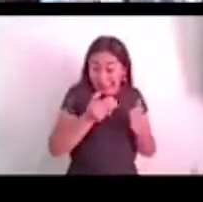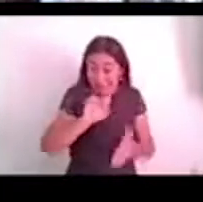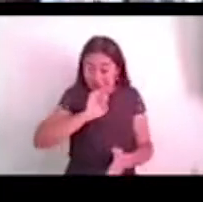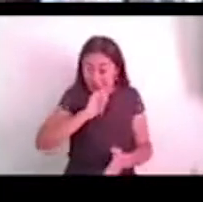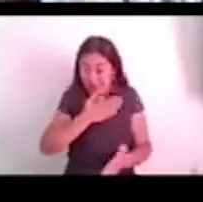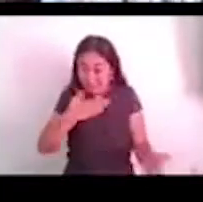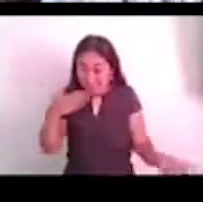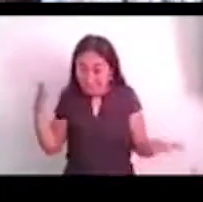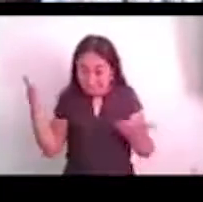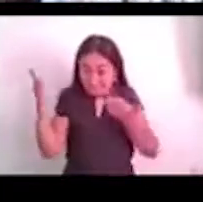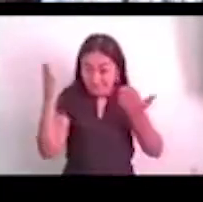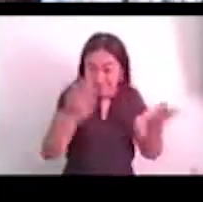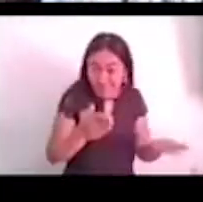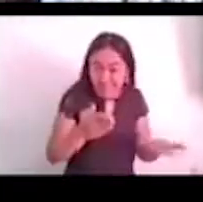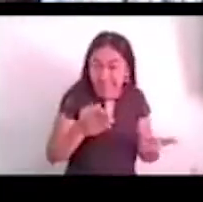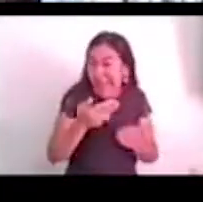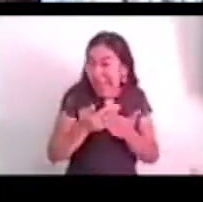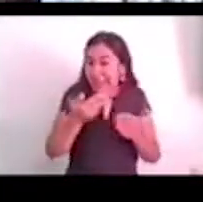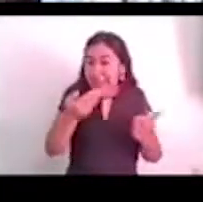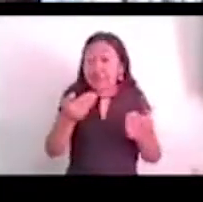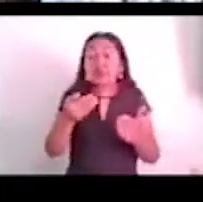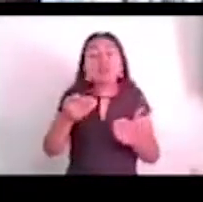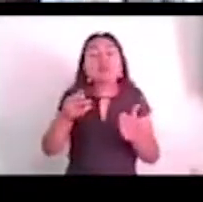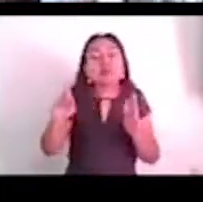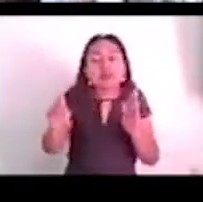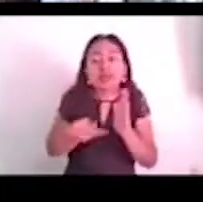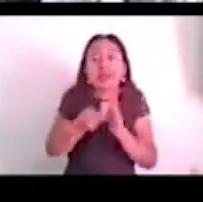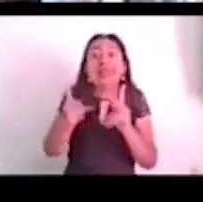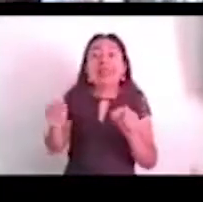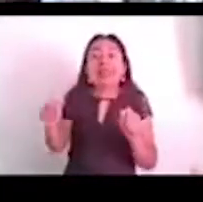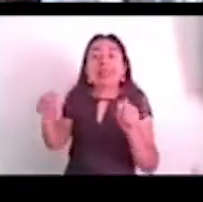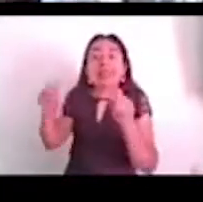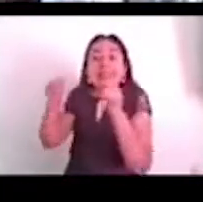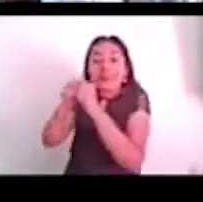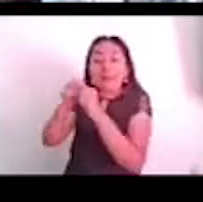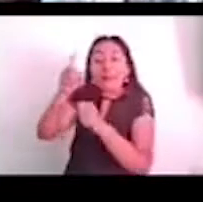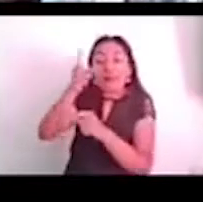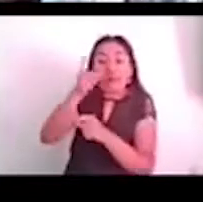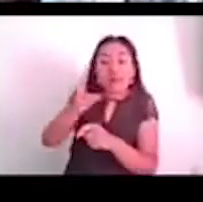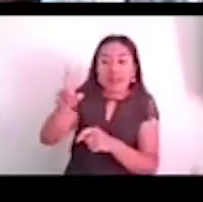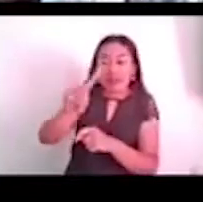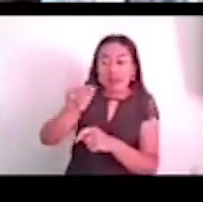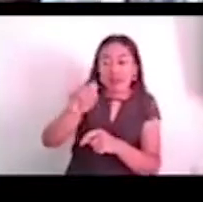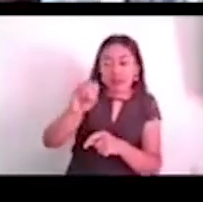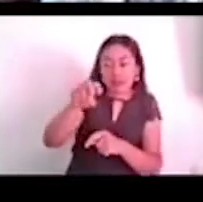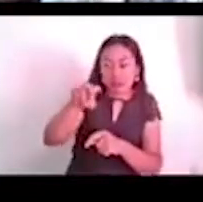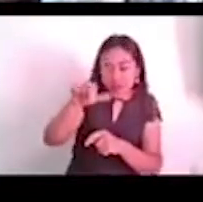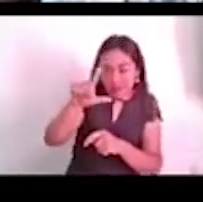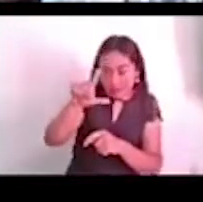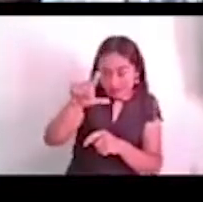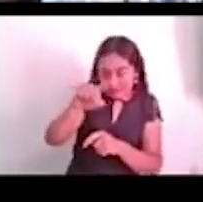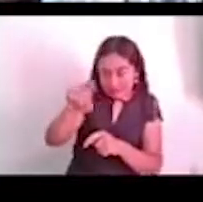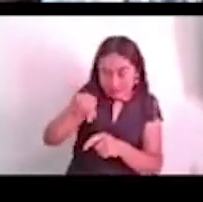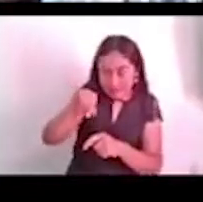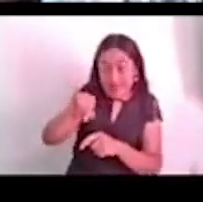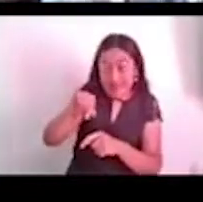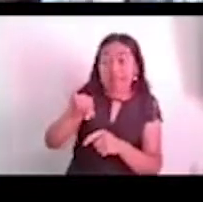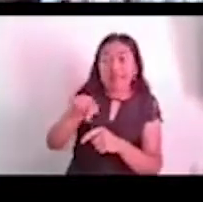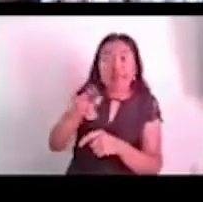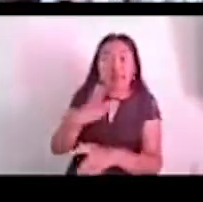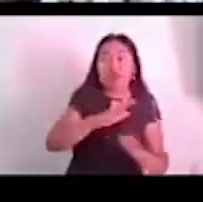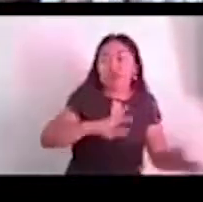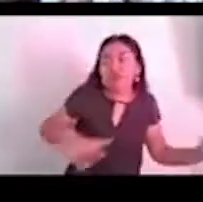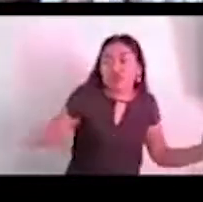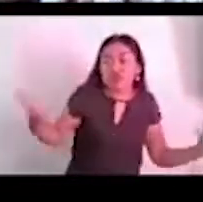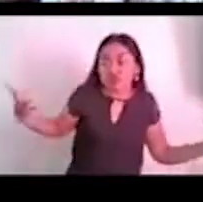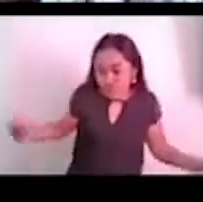Se reconsagra el templo a la diosa Tonantzin en el Tepeyacac. Entonces se hace una gran fiesta y